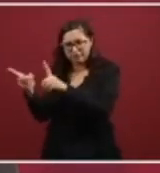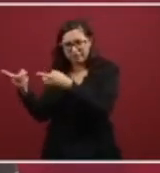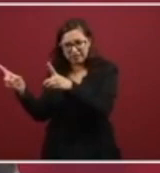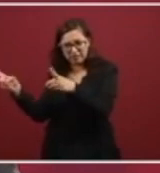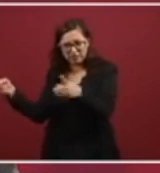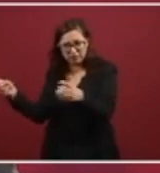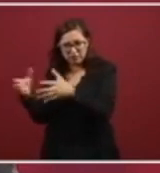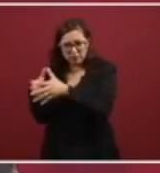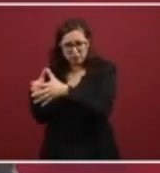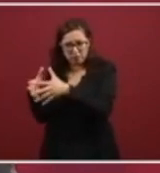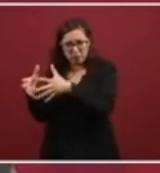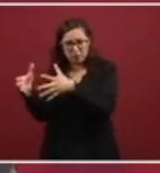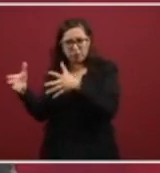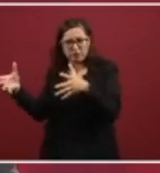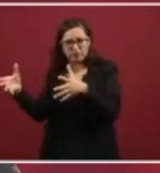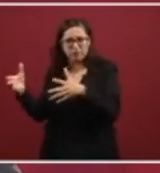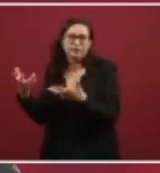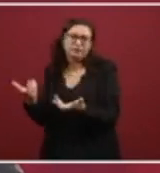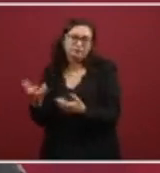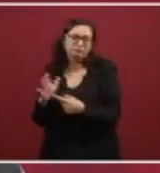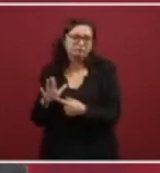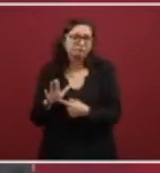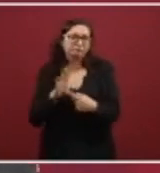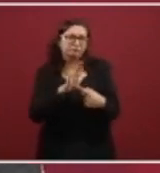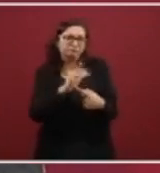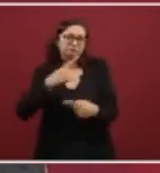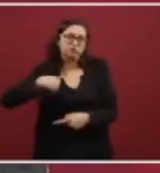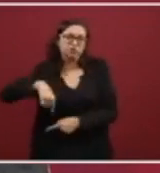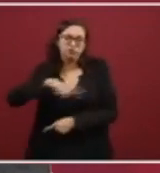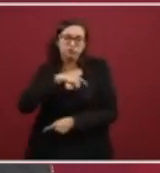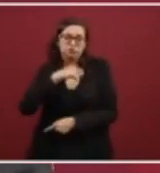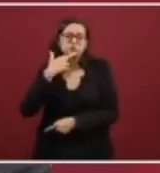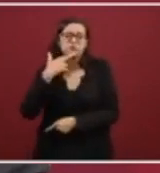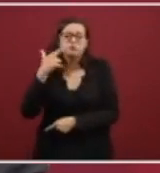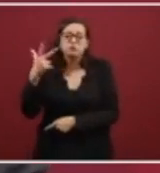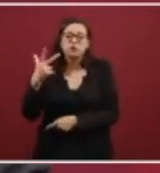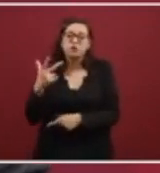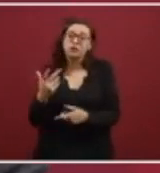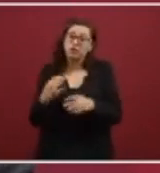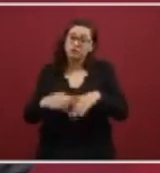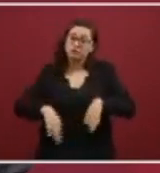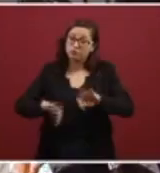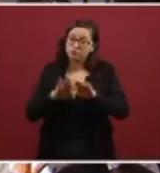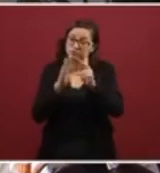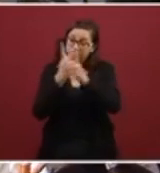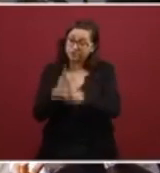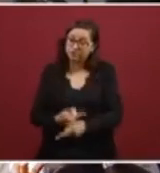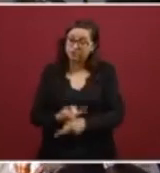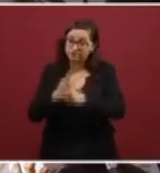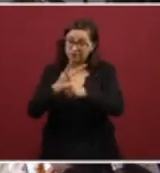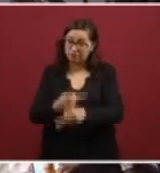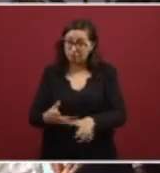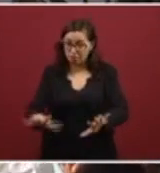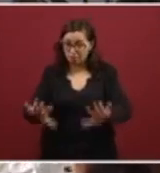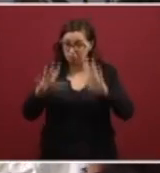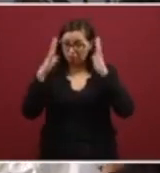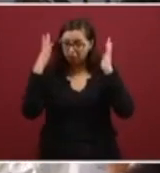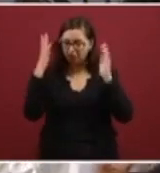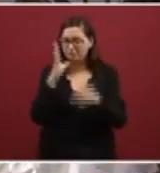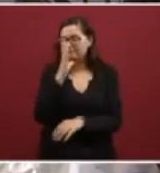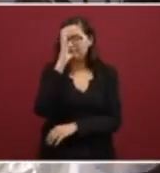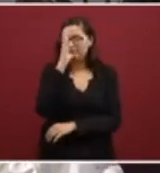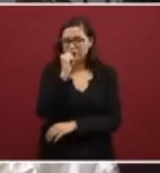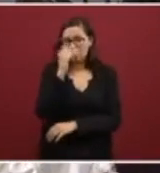que nuestro discurso es mejor y va a tomar tiempo, hay que tener paciencia, no creo que podamos ganarlo de un día a otro. Entonces,